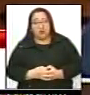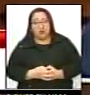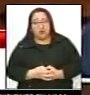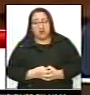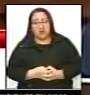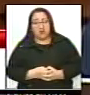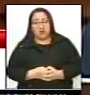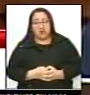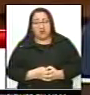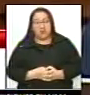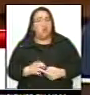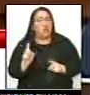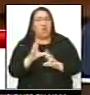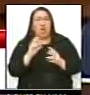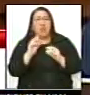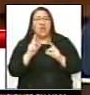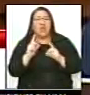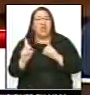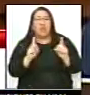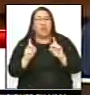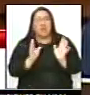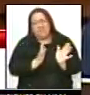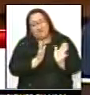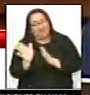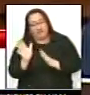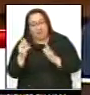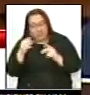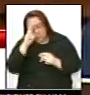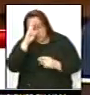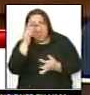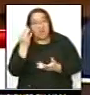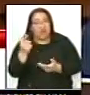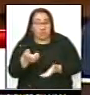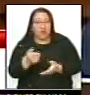vamos a desviar el debate, porque el Perú está esperando